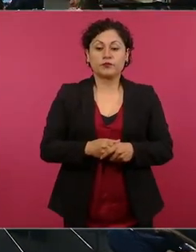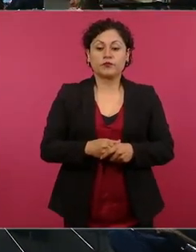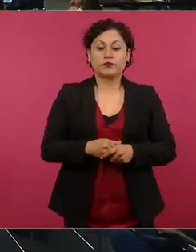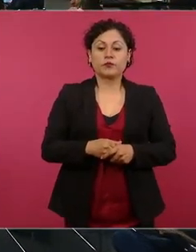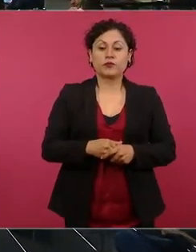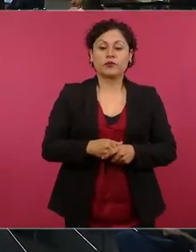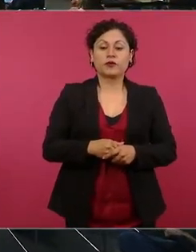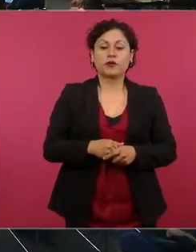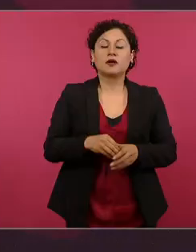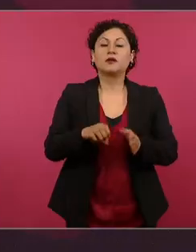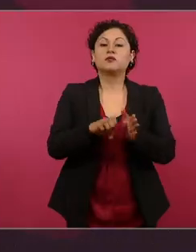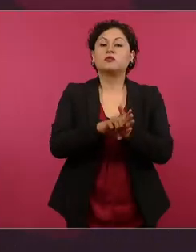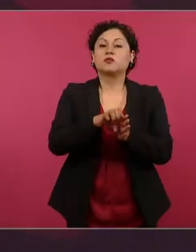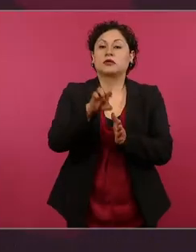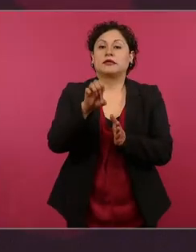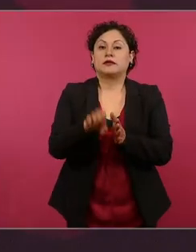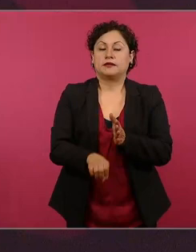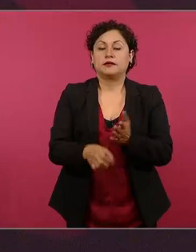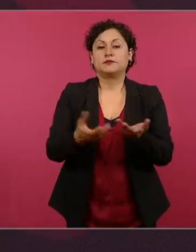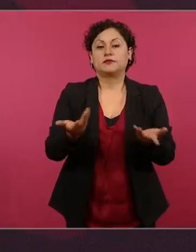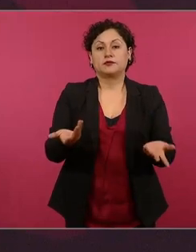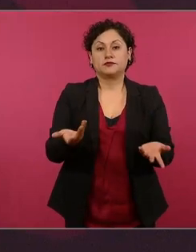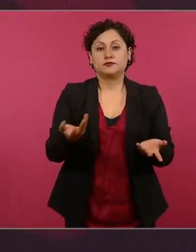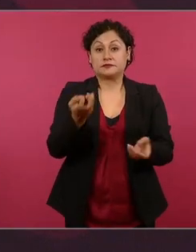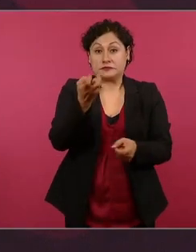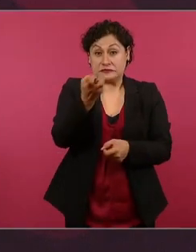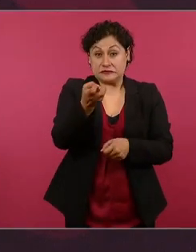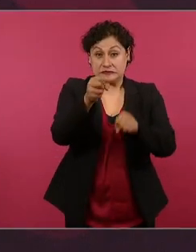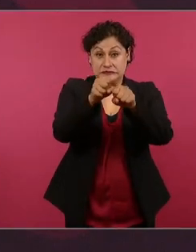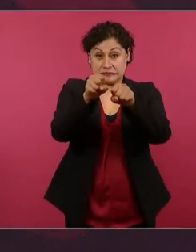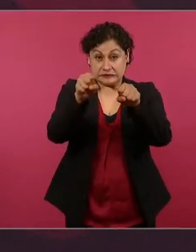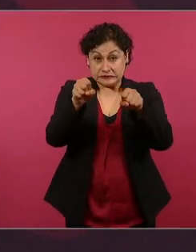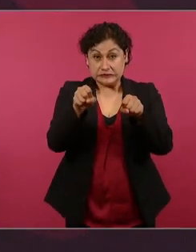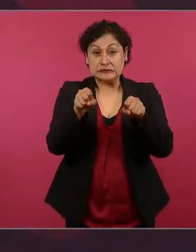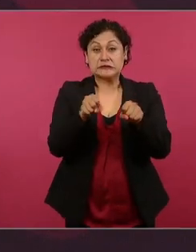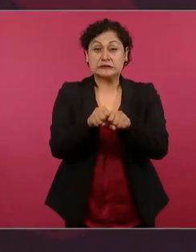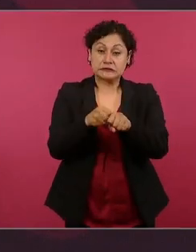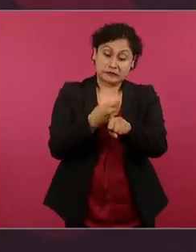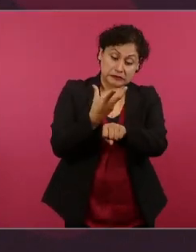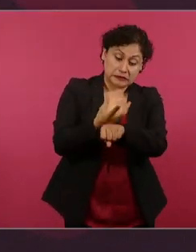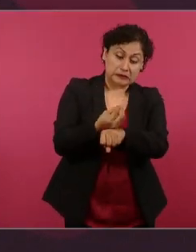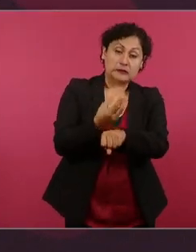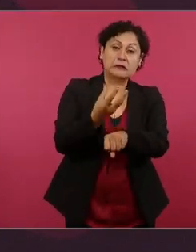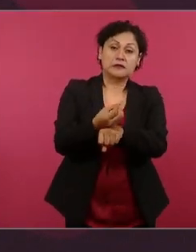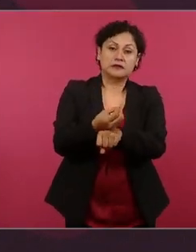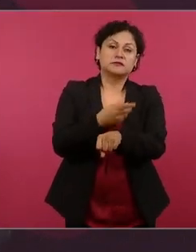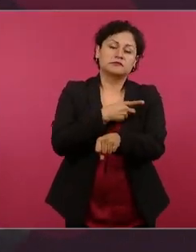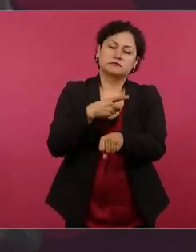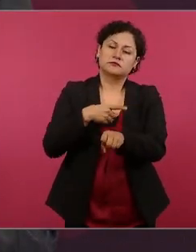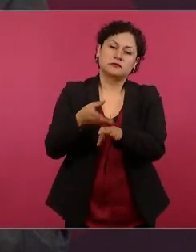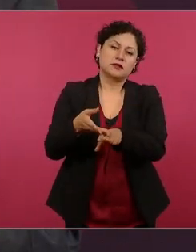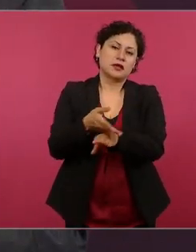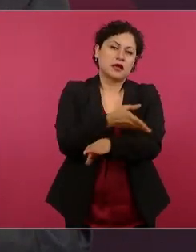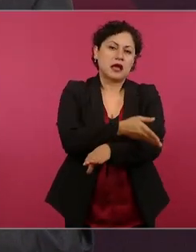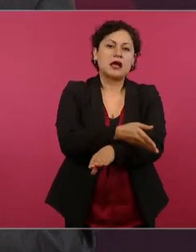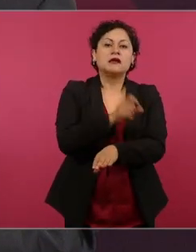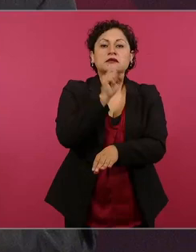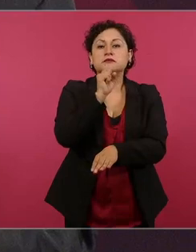que tiene que ver con las universidades, con los contenidos